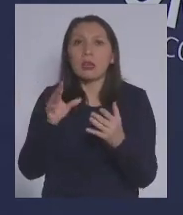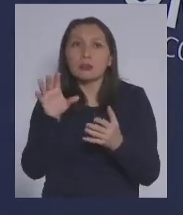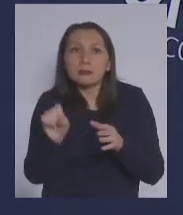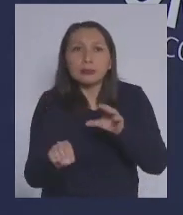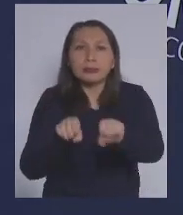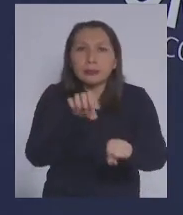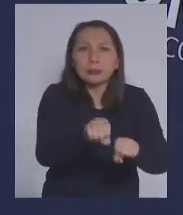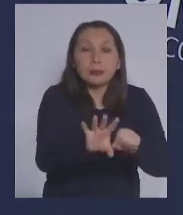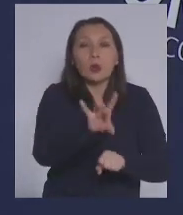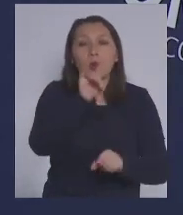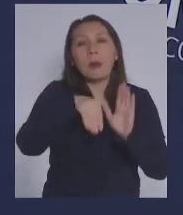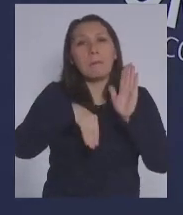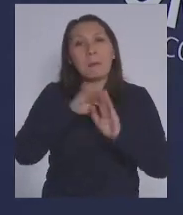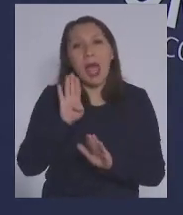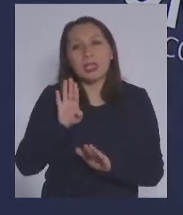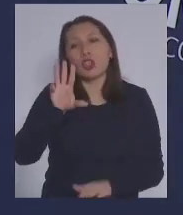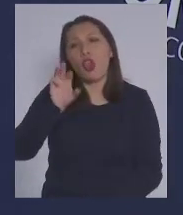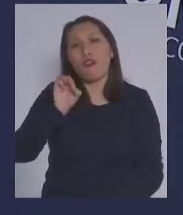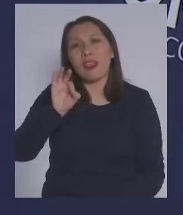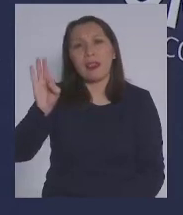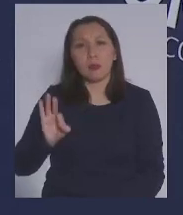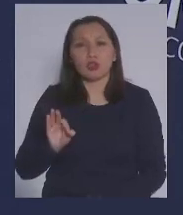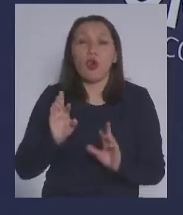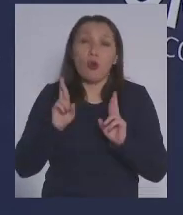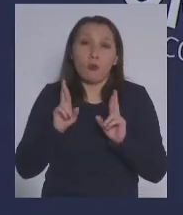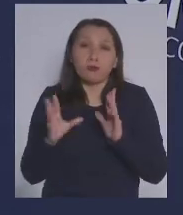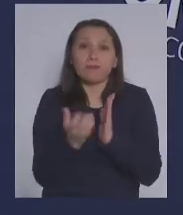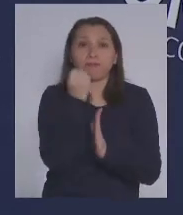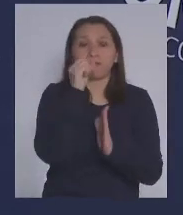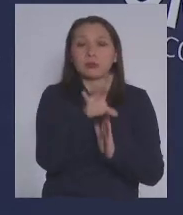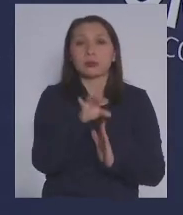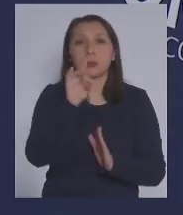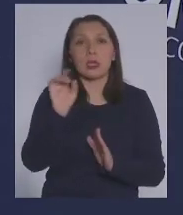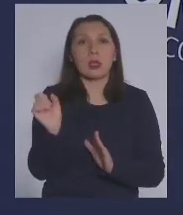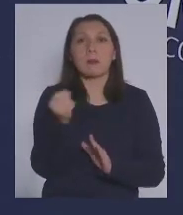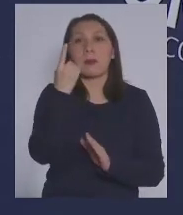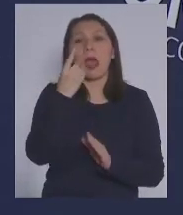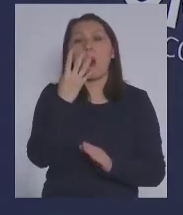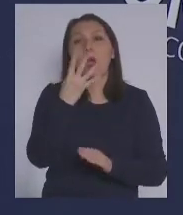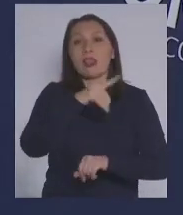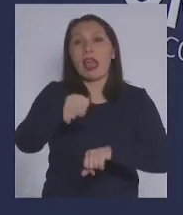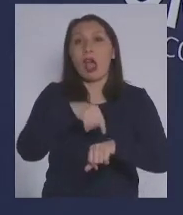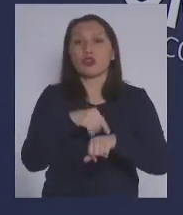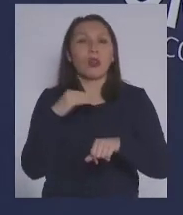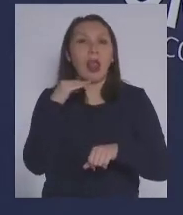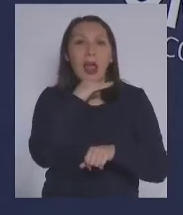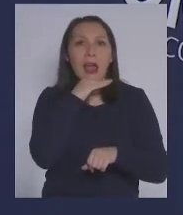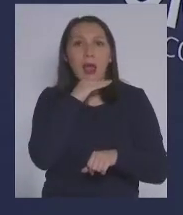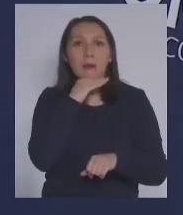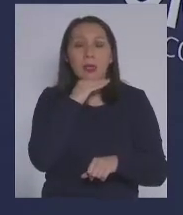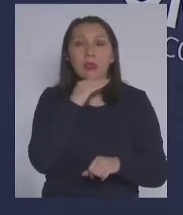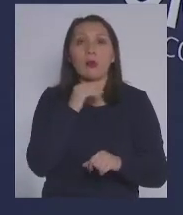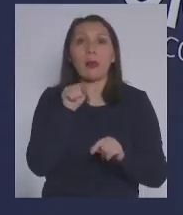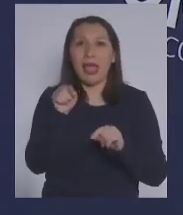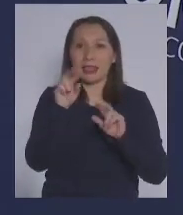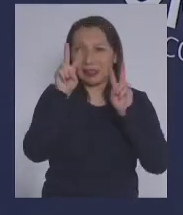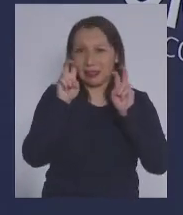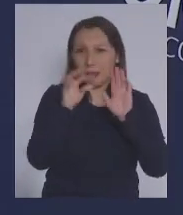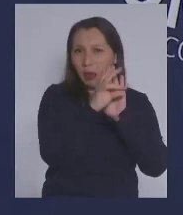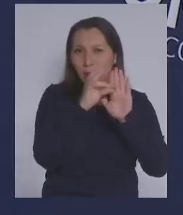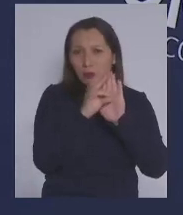más allá más del 90% en las primeras 48 horas para este indicador